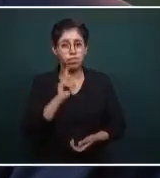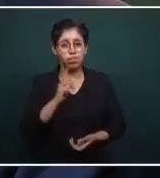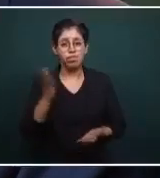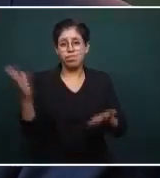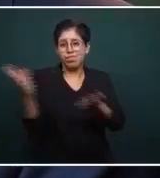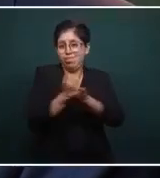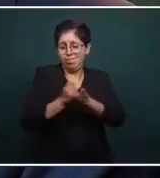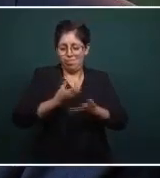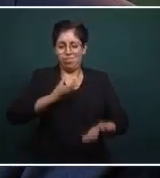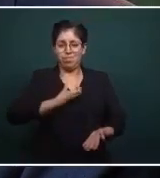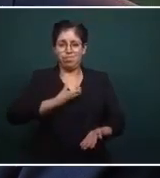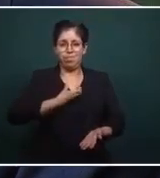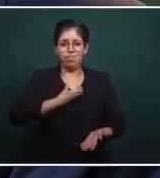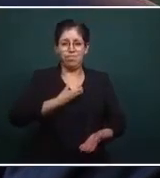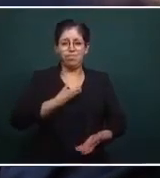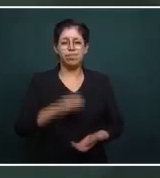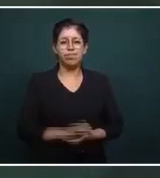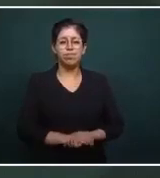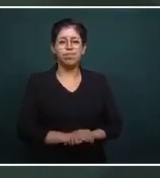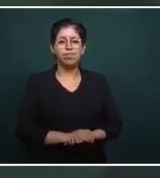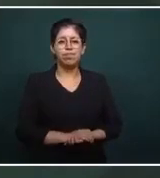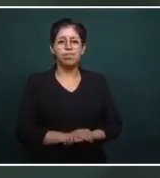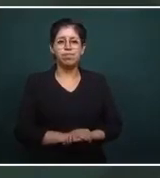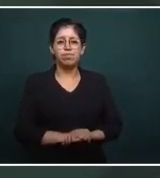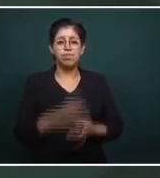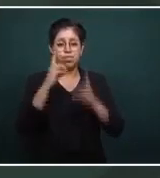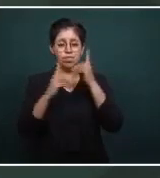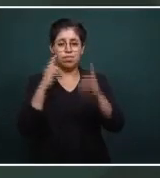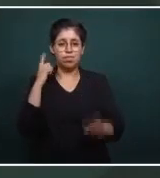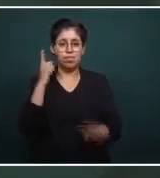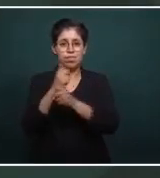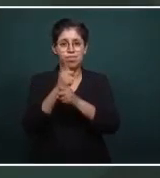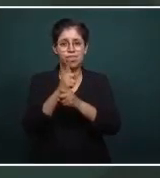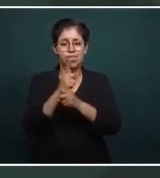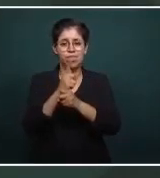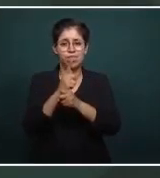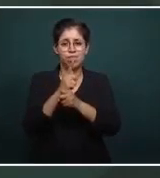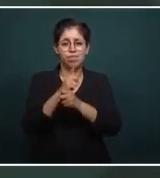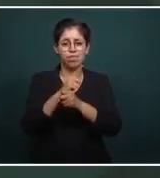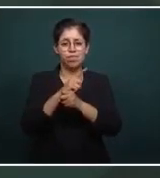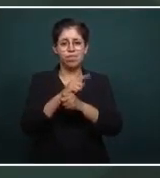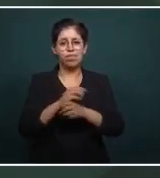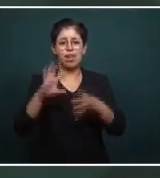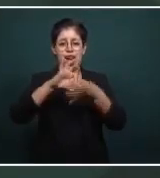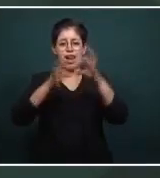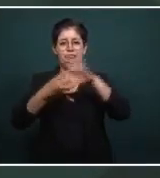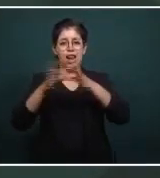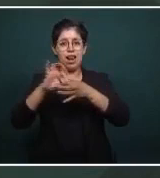medallas y los que están logrando su pase a las